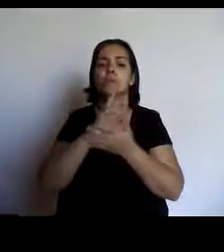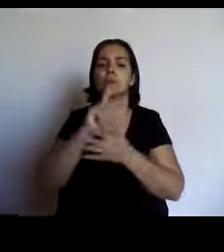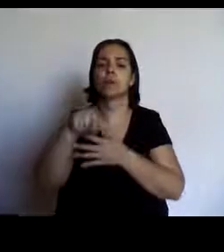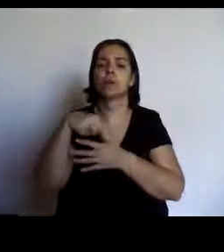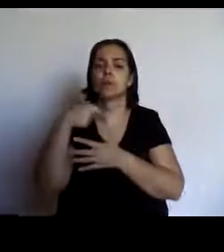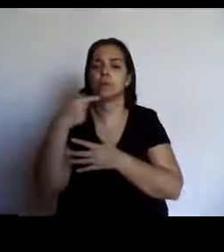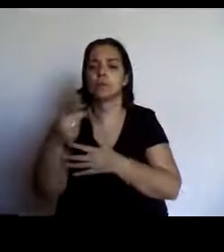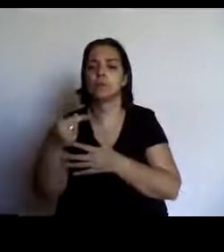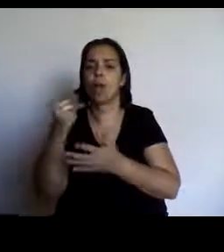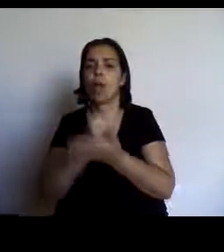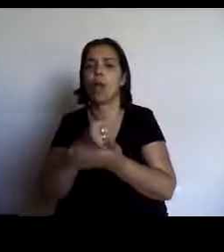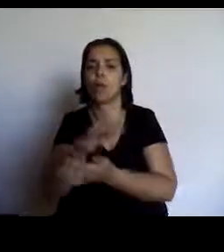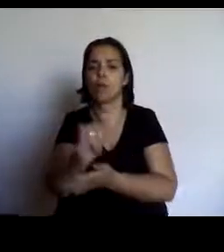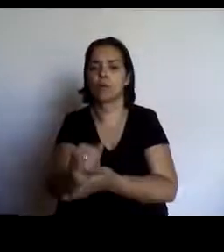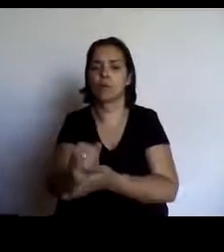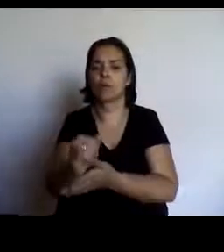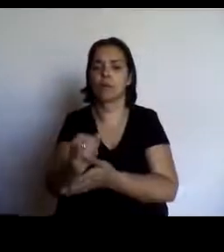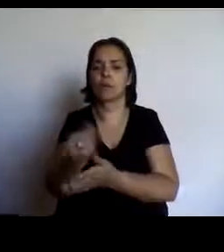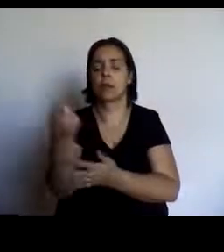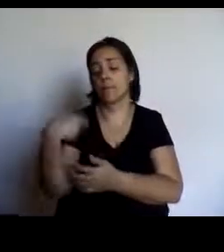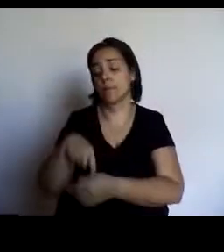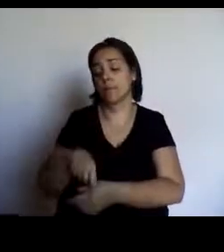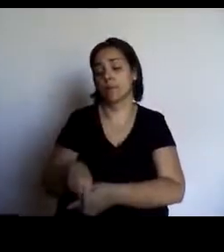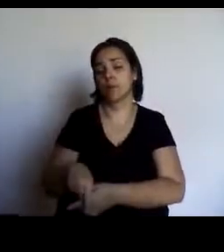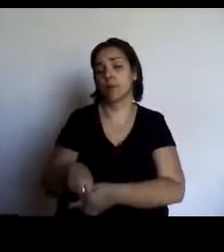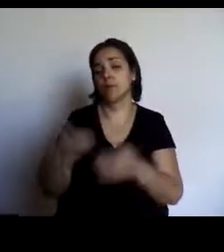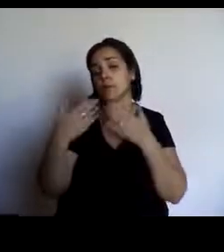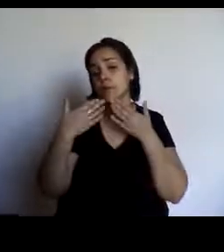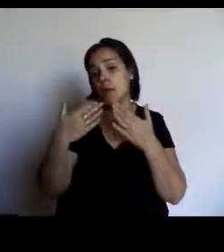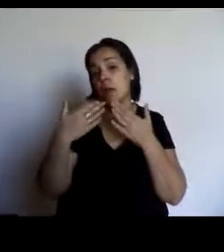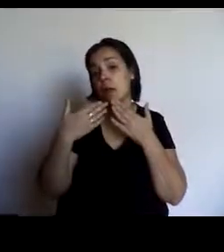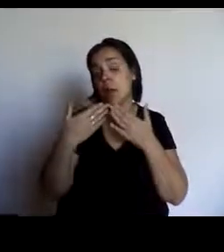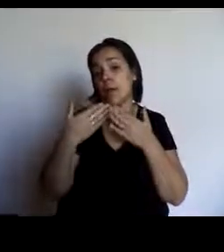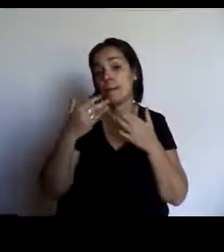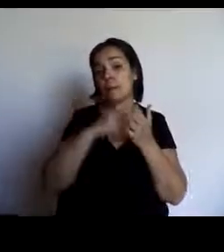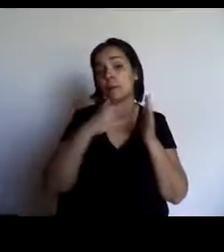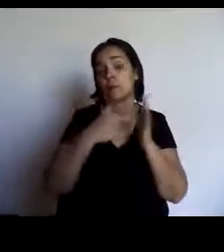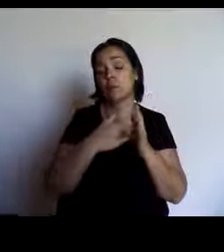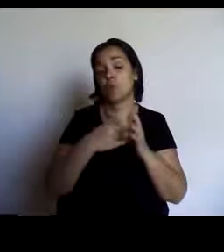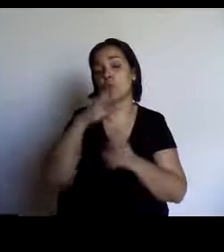el correspondiente certificado de profesionalidad. Y gracias a este proyecto, pues un